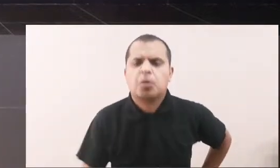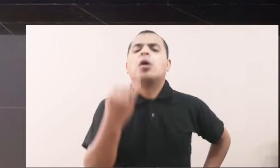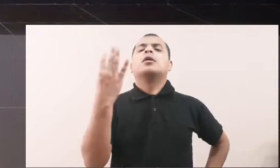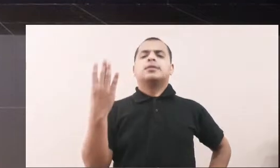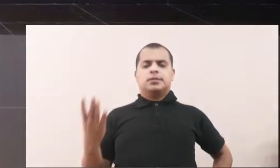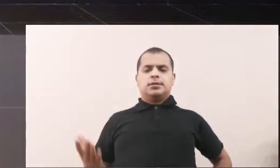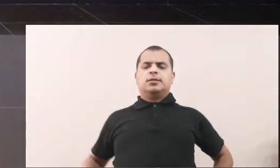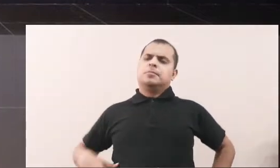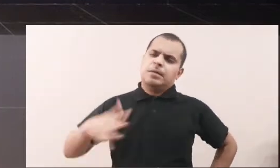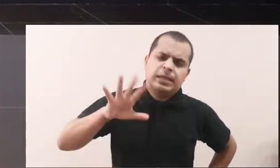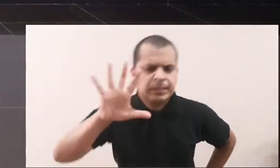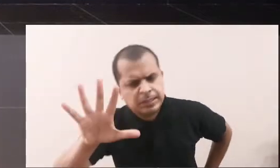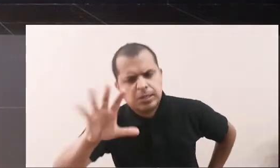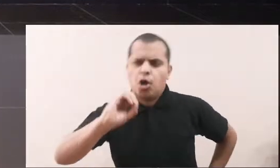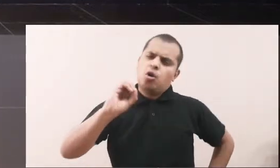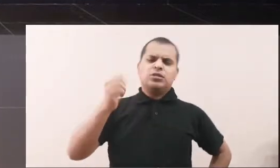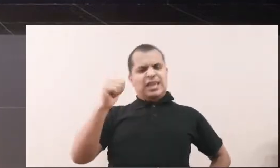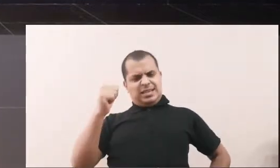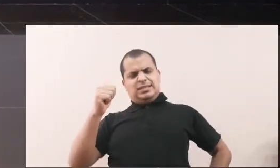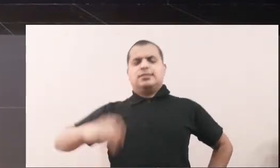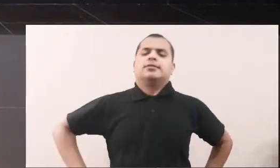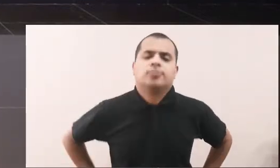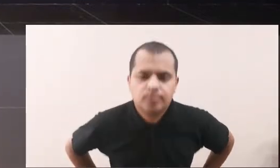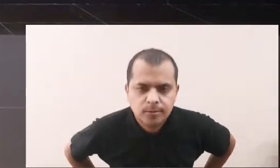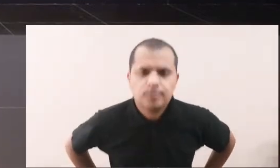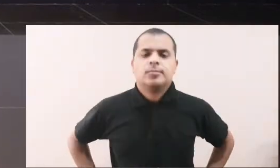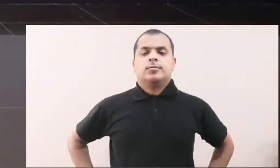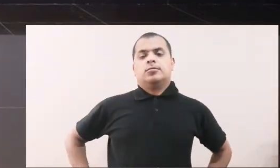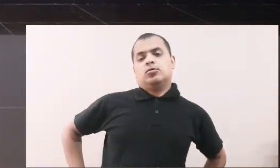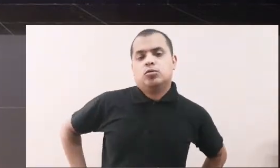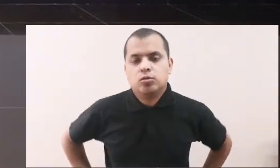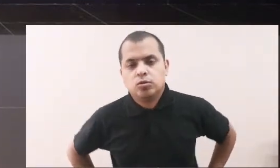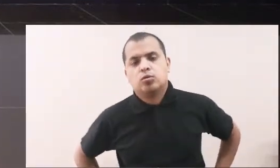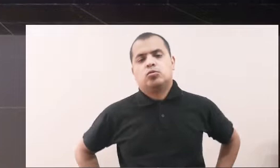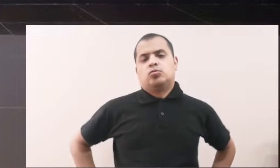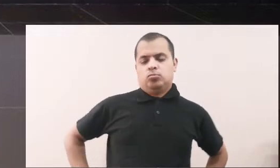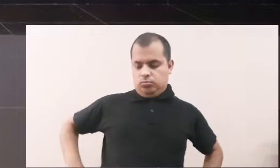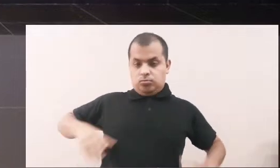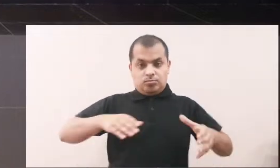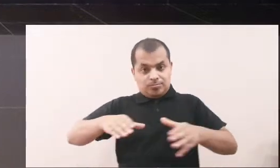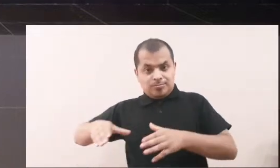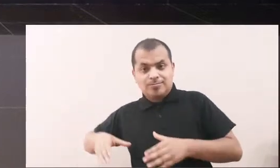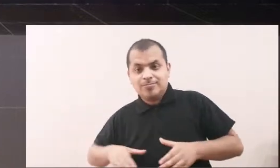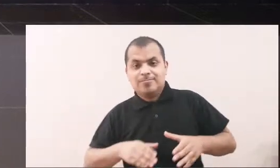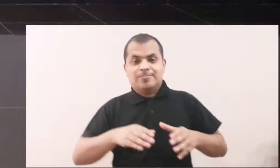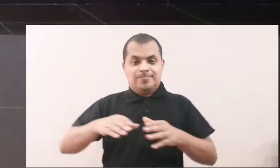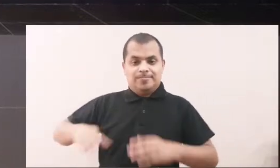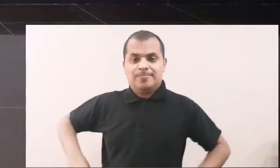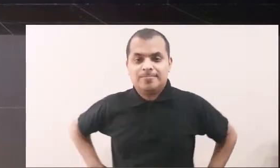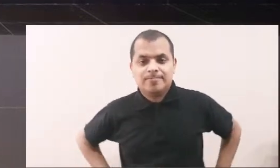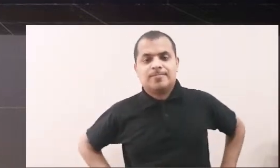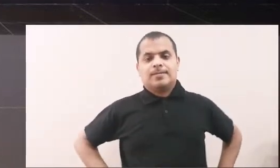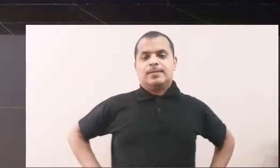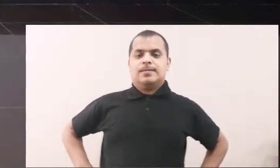ejercicios? Entre 5 y 10 veces, ¿ok? Último movimiento para el tronco en su conjunto. Círculo con las